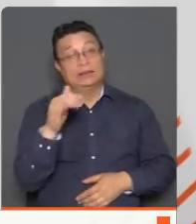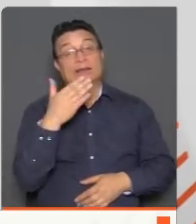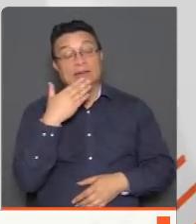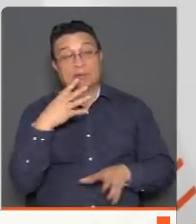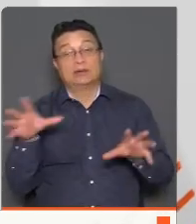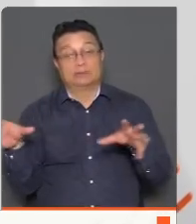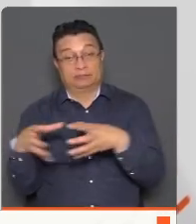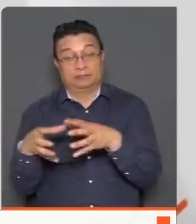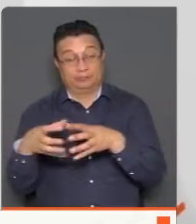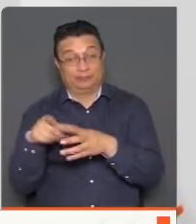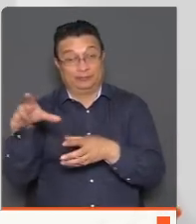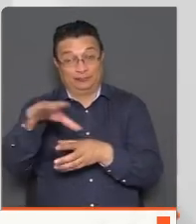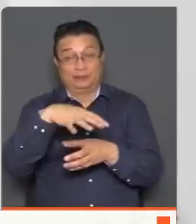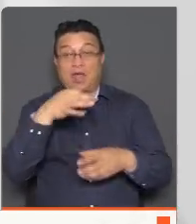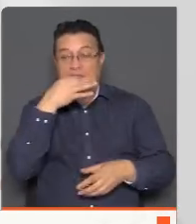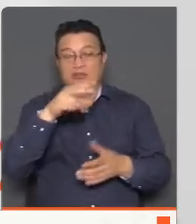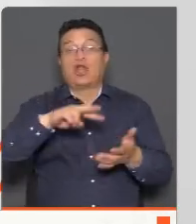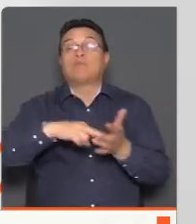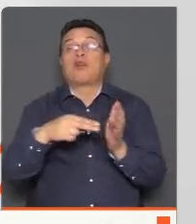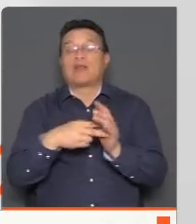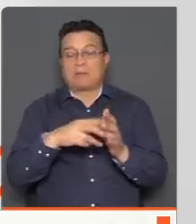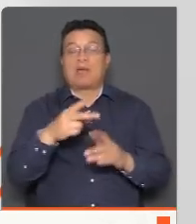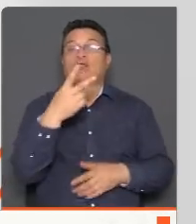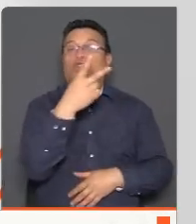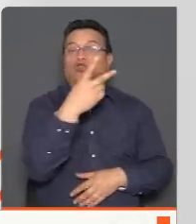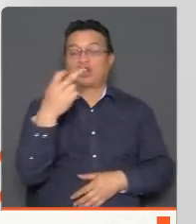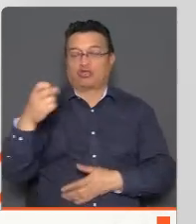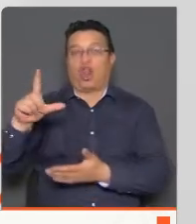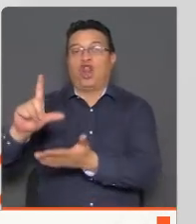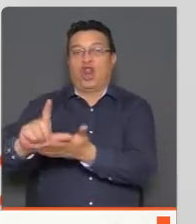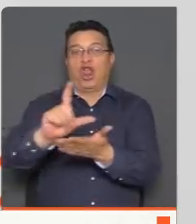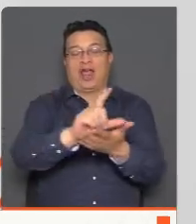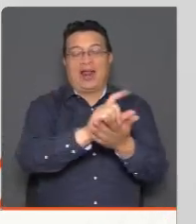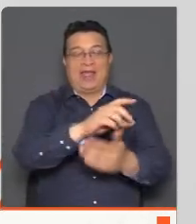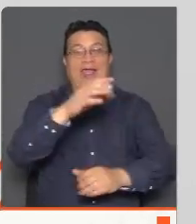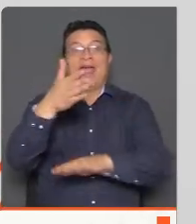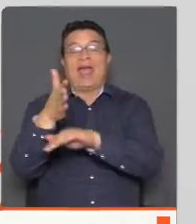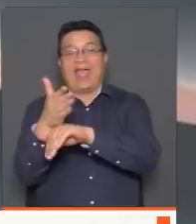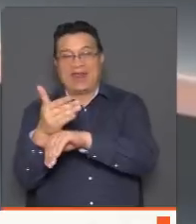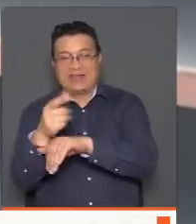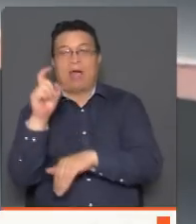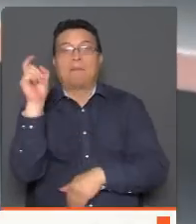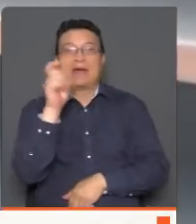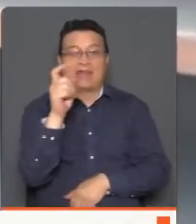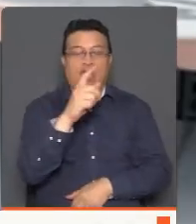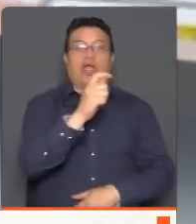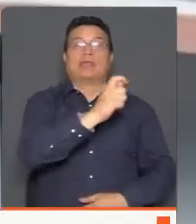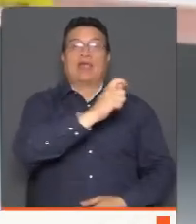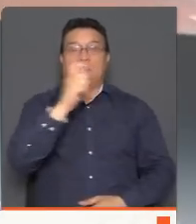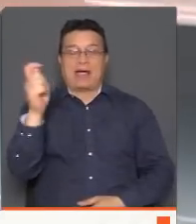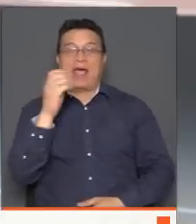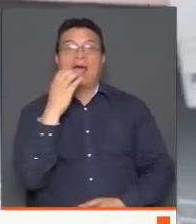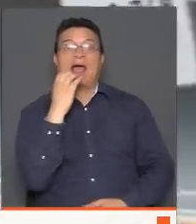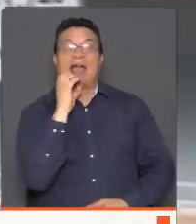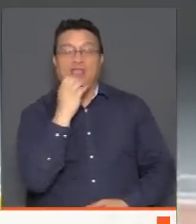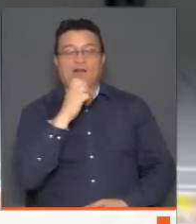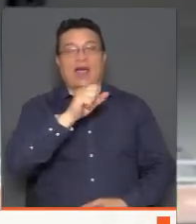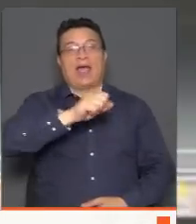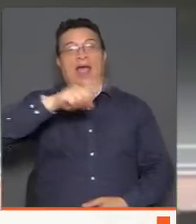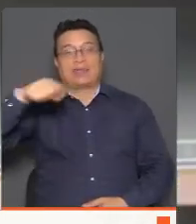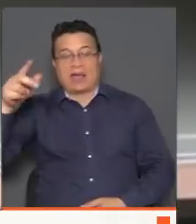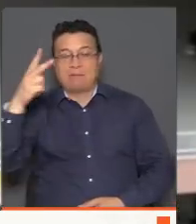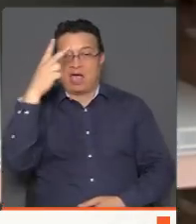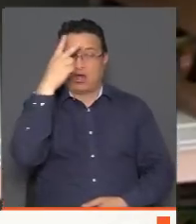asociación agregan que el problema se extienda a 200 locales en las regiones de Arica y Parinacota, Tarapacá, Antofagasta, Atacama, Coquimbo